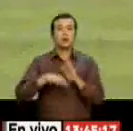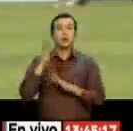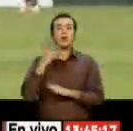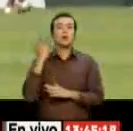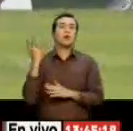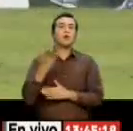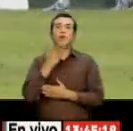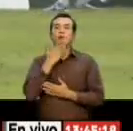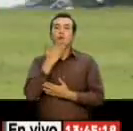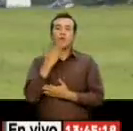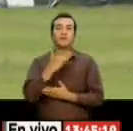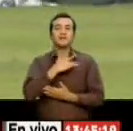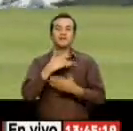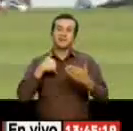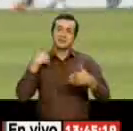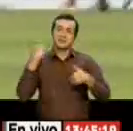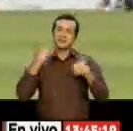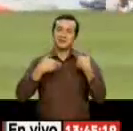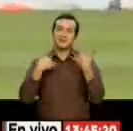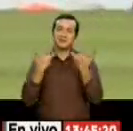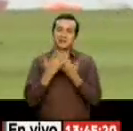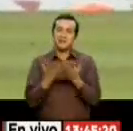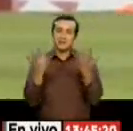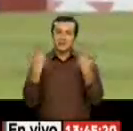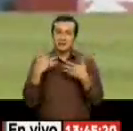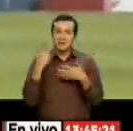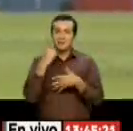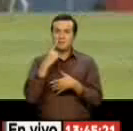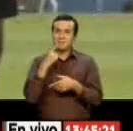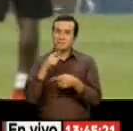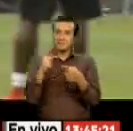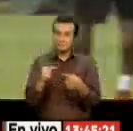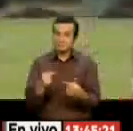de la alegría que tenemos ahora de estar ya en una final,